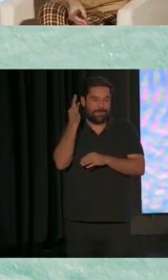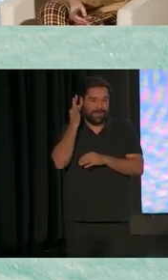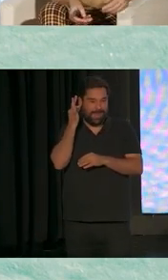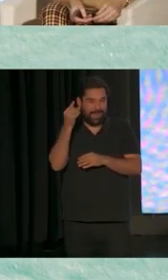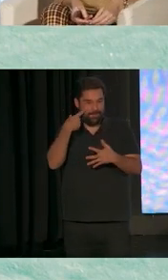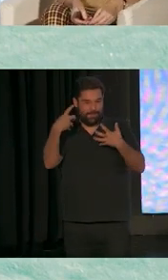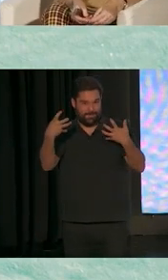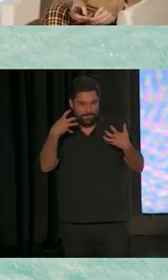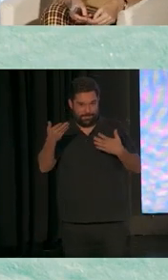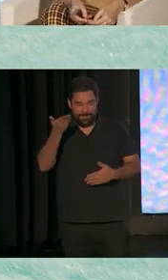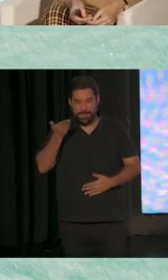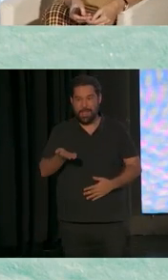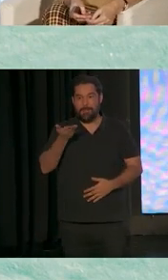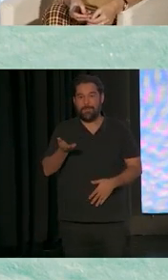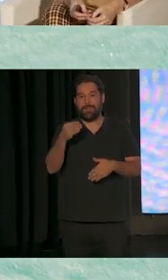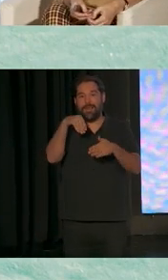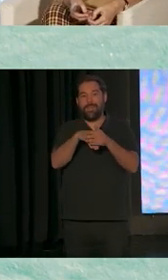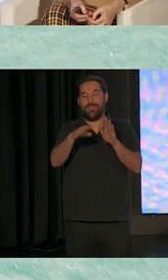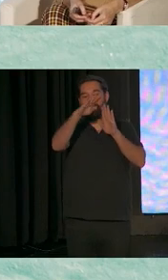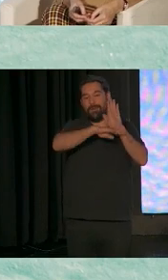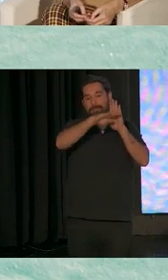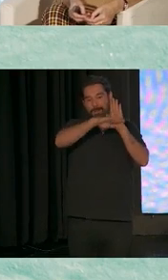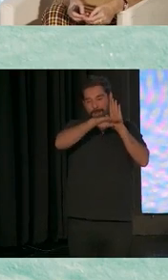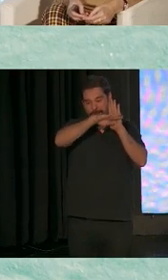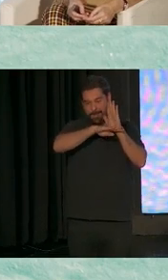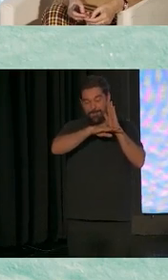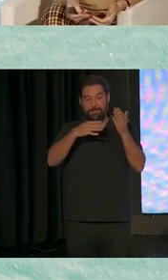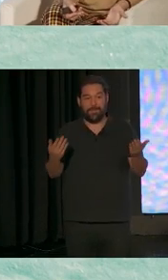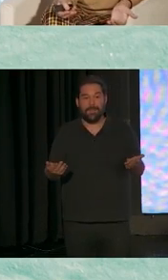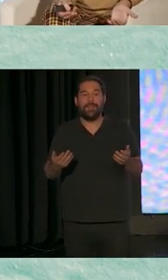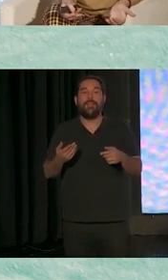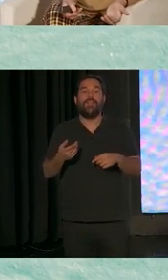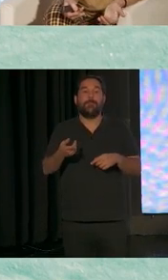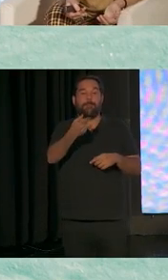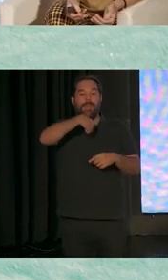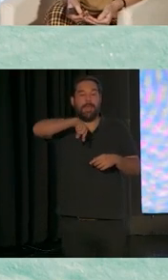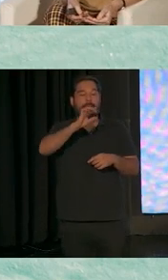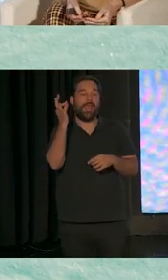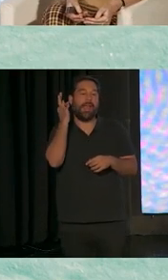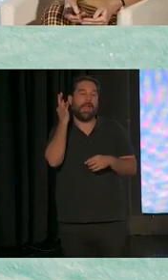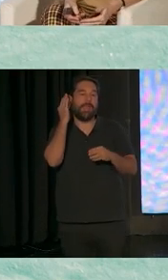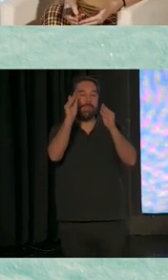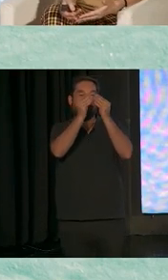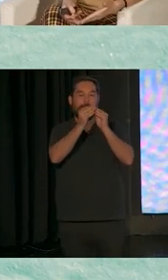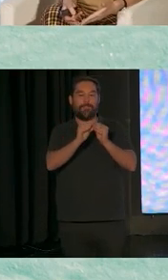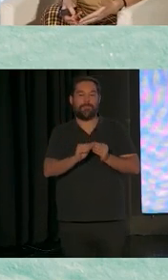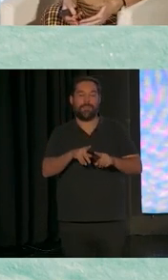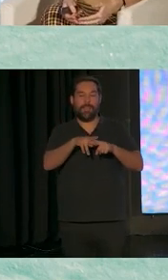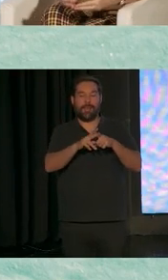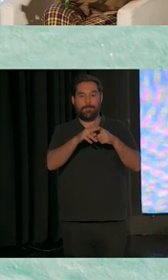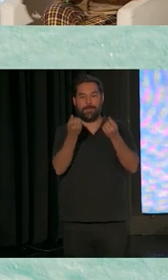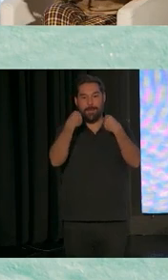destacadas no en esos en esos programas pues han sido capaces no de elaborar herramientas